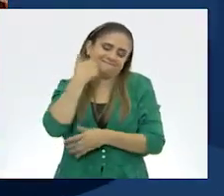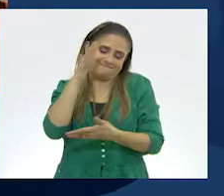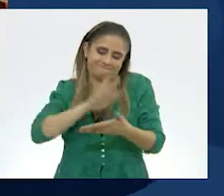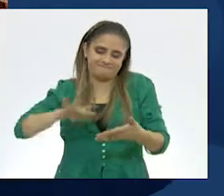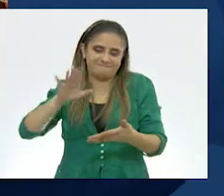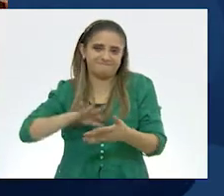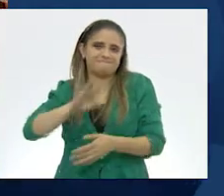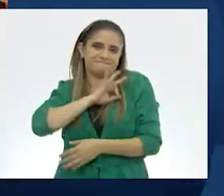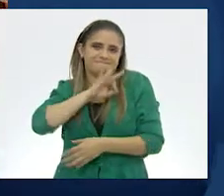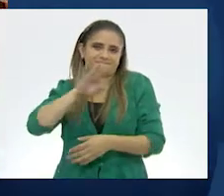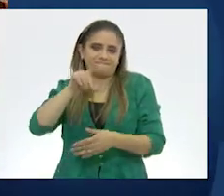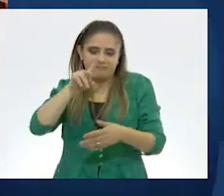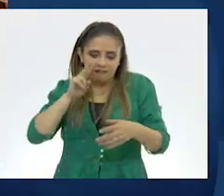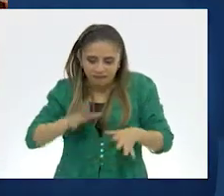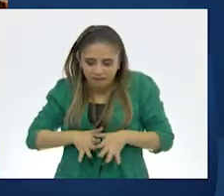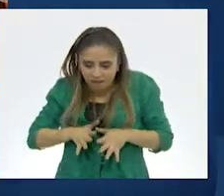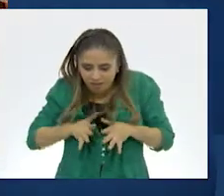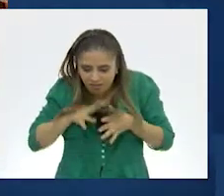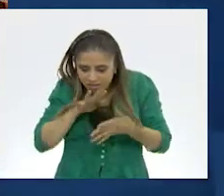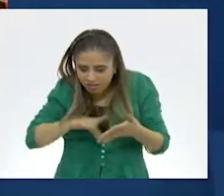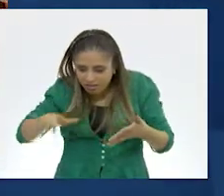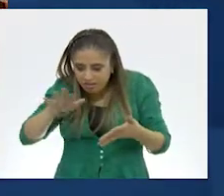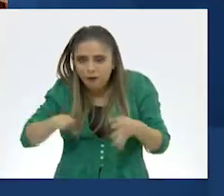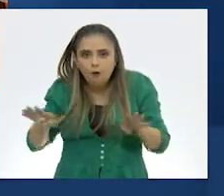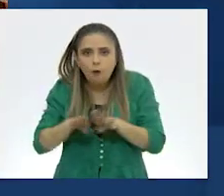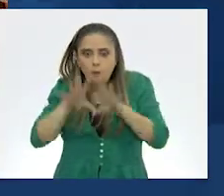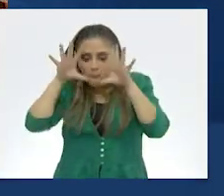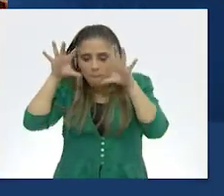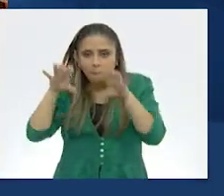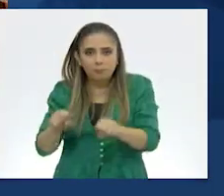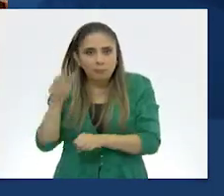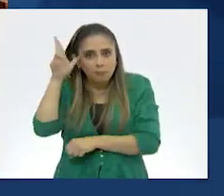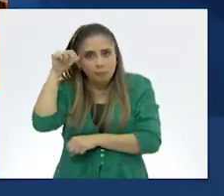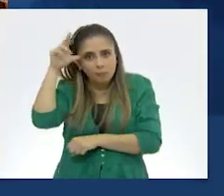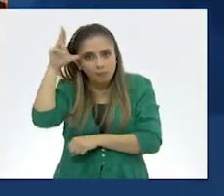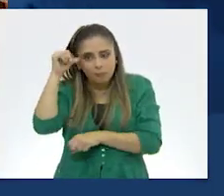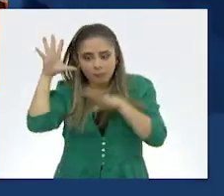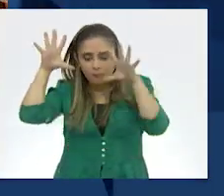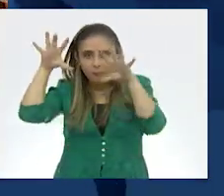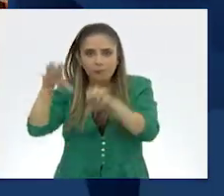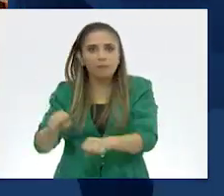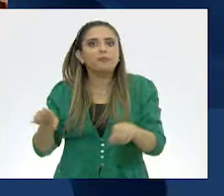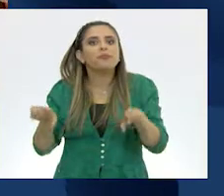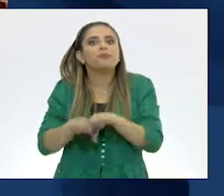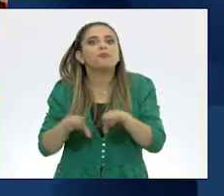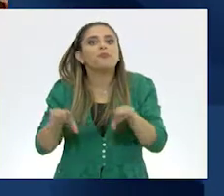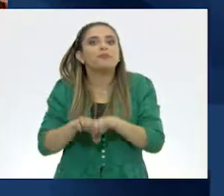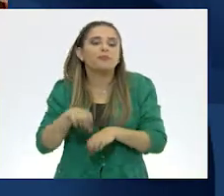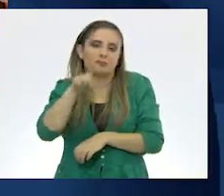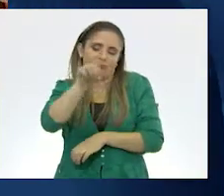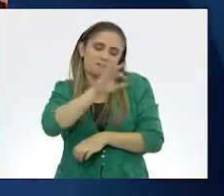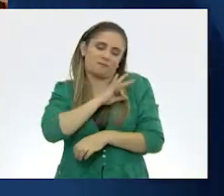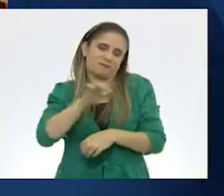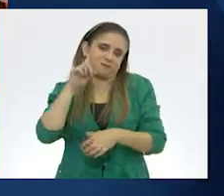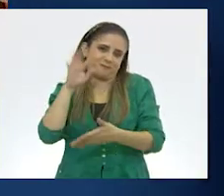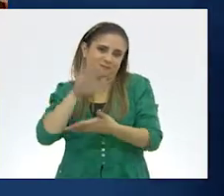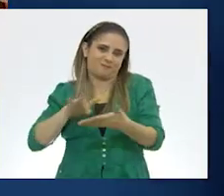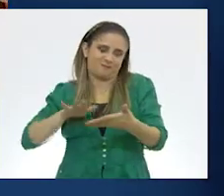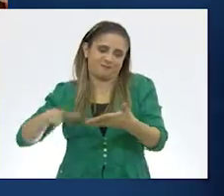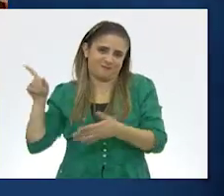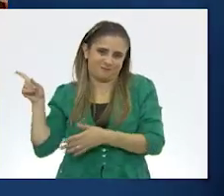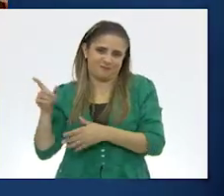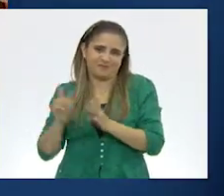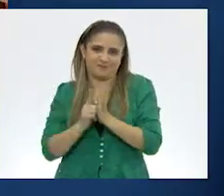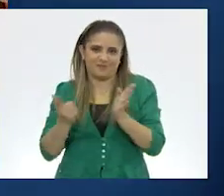atrapar a este Drácula con forma de Bonnie, es decir, de conejo. Y